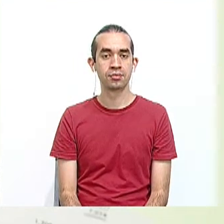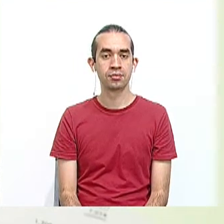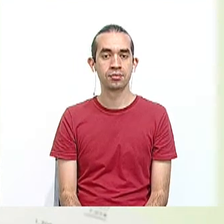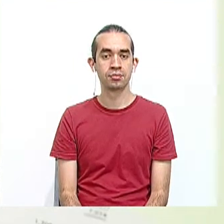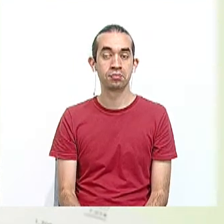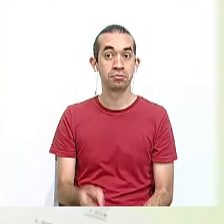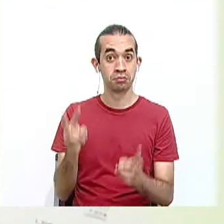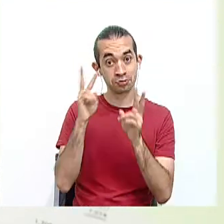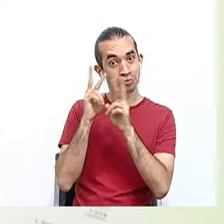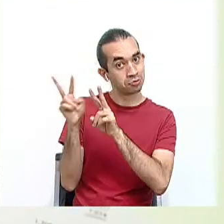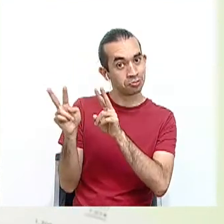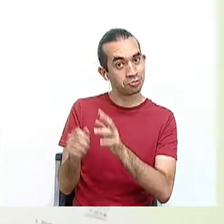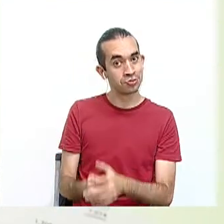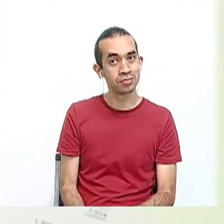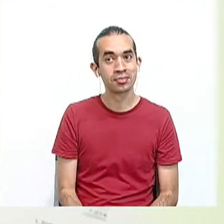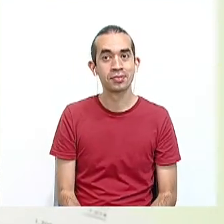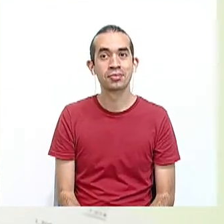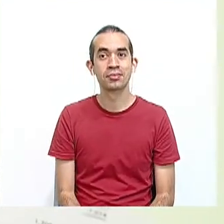Veamos.